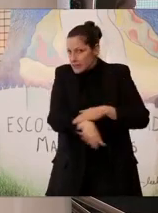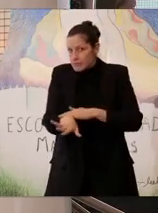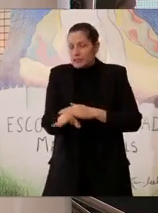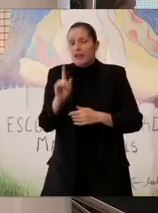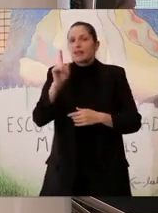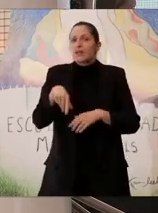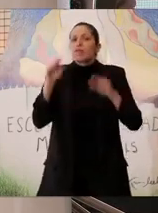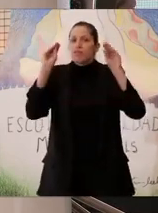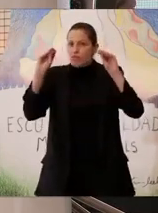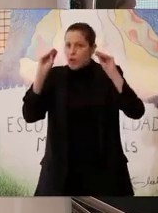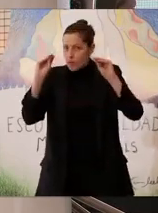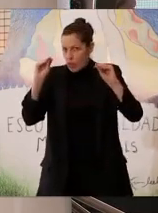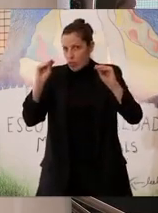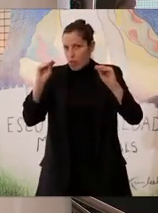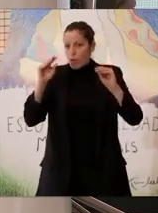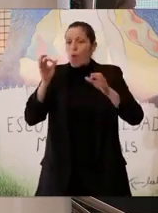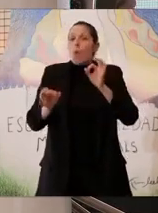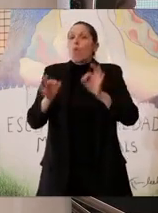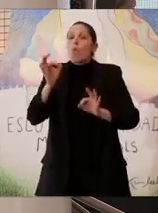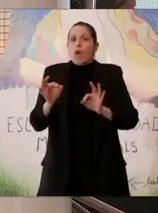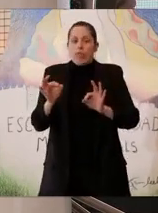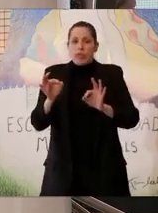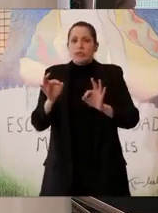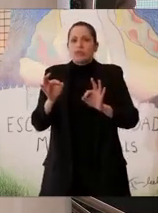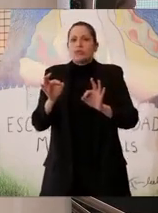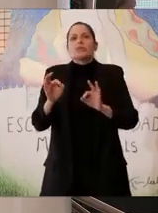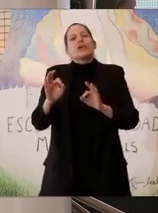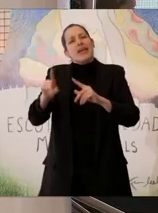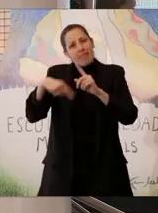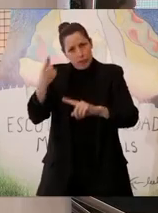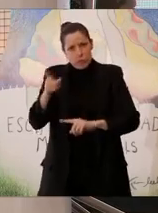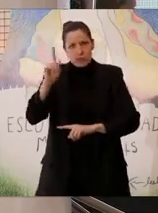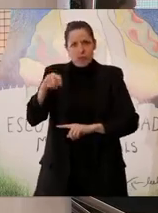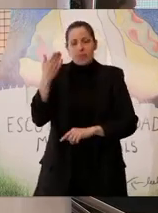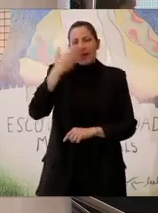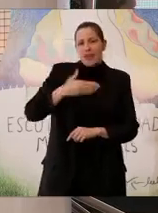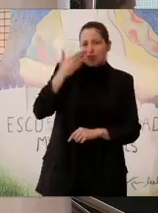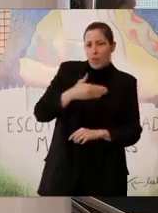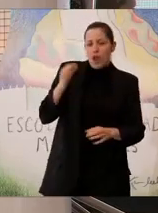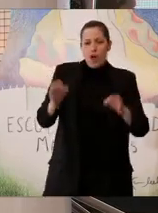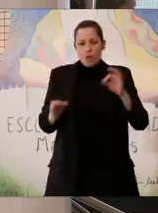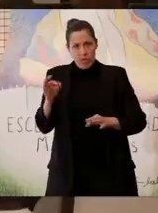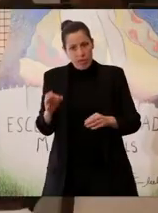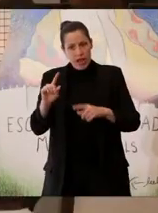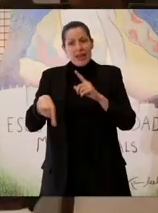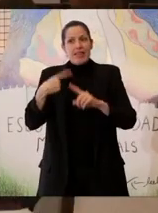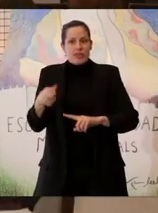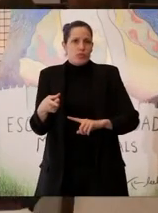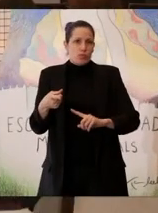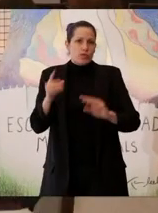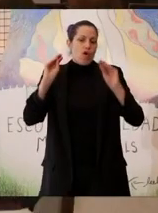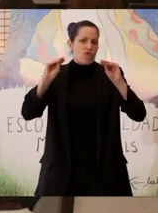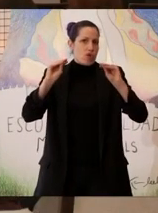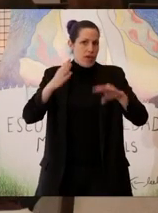no solamente a los jueces en el temario, sino también se imparta en la escuela judicial y luego en la formación que tenemos los jueces. ¿Qué pasa? Que